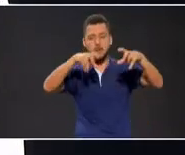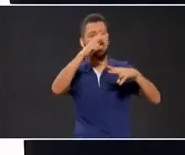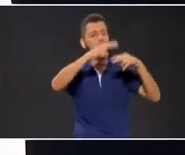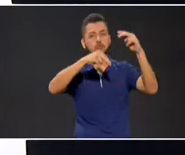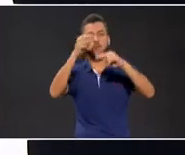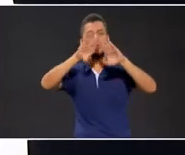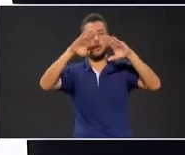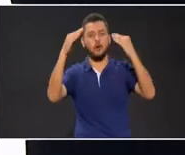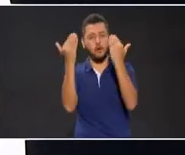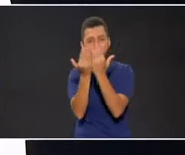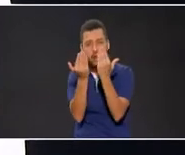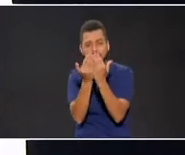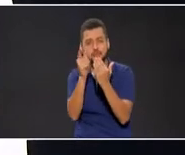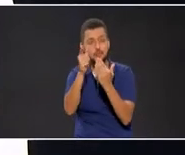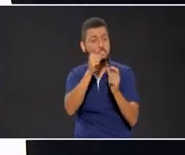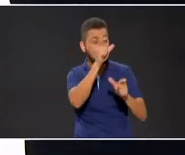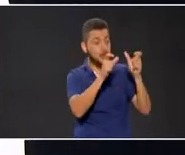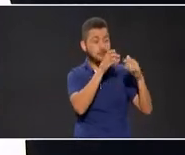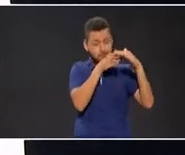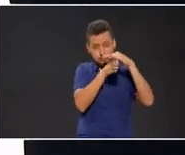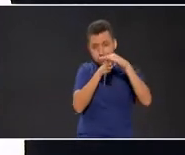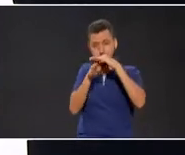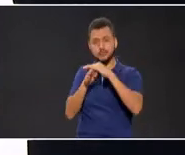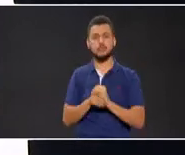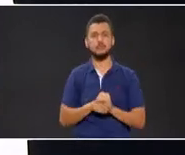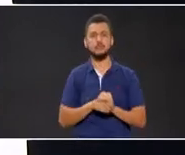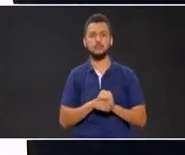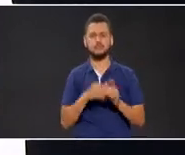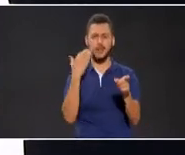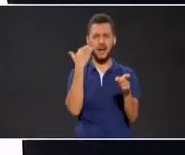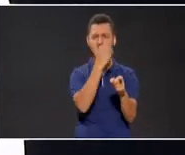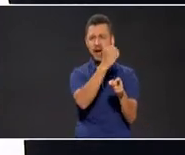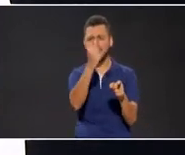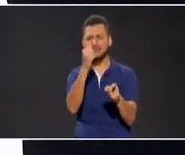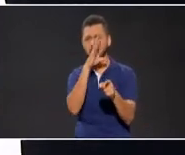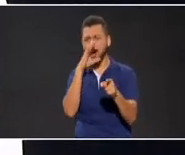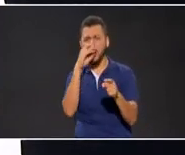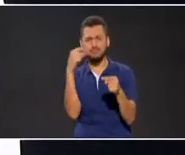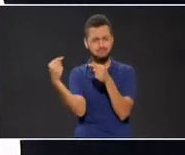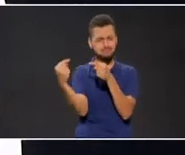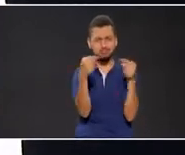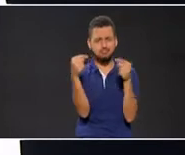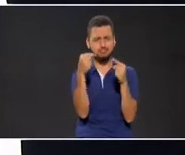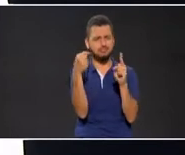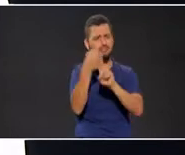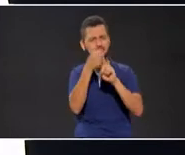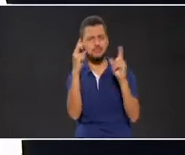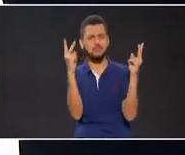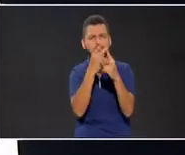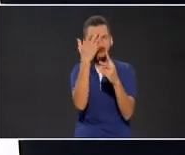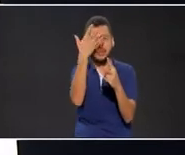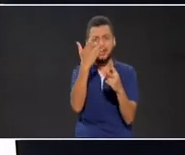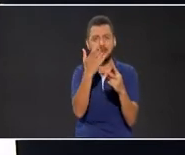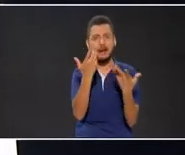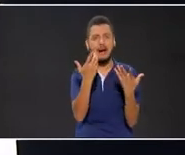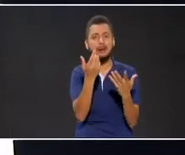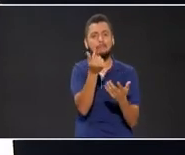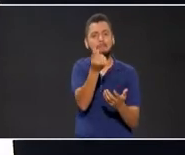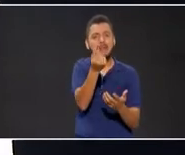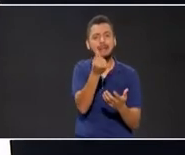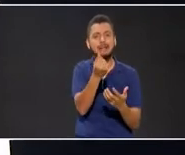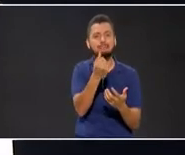porque se pelean porque no hay ingresos si no hay ingresos no hay cómo solucionarlos a los niño entonces eso entre